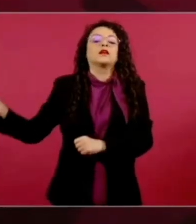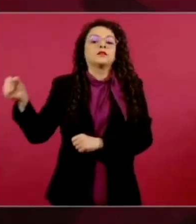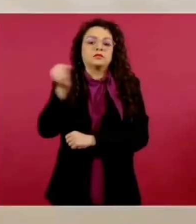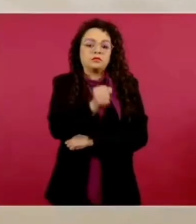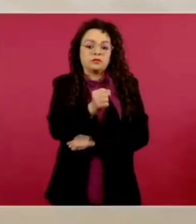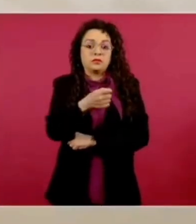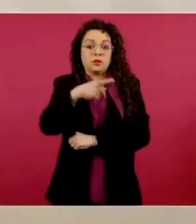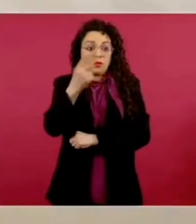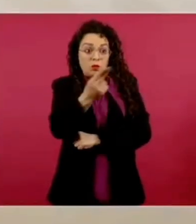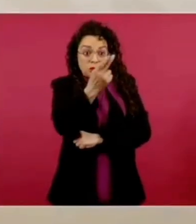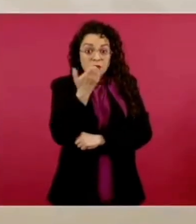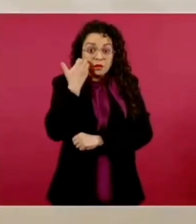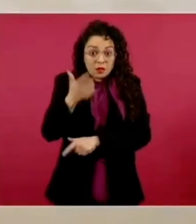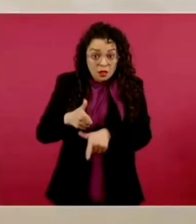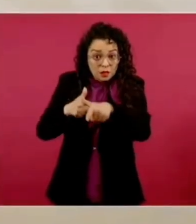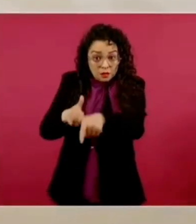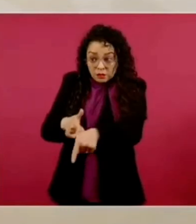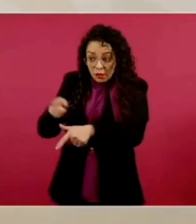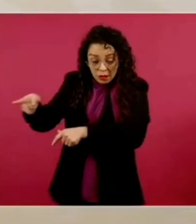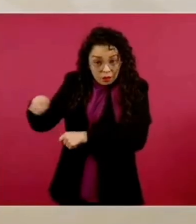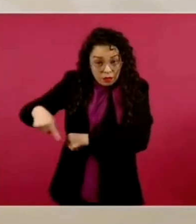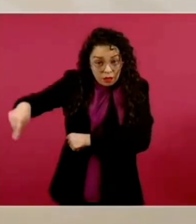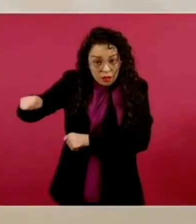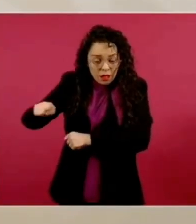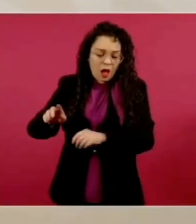que lo sepamos